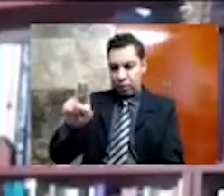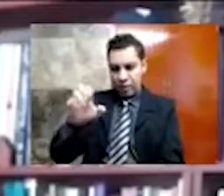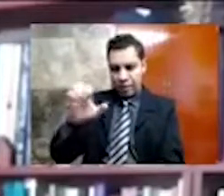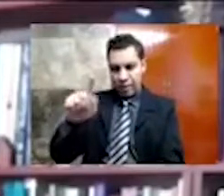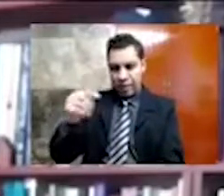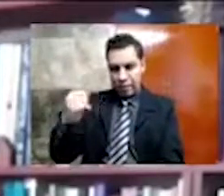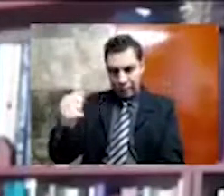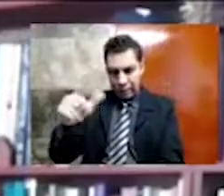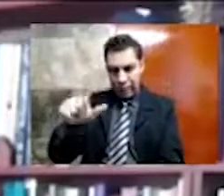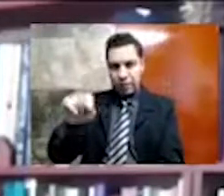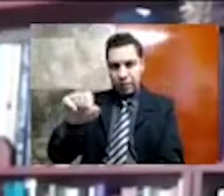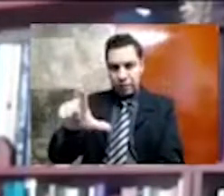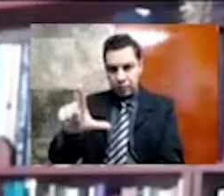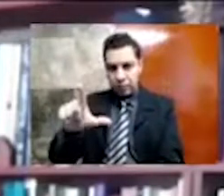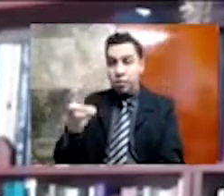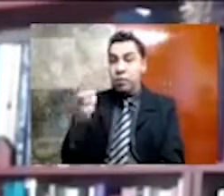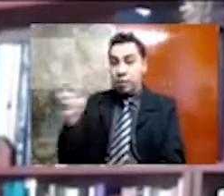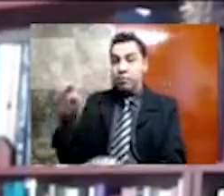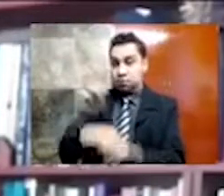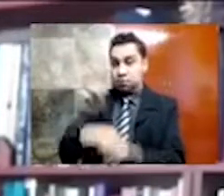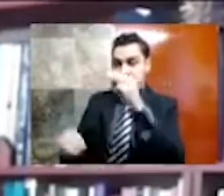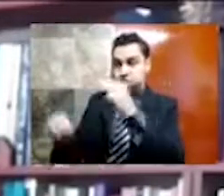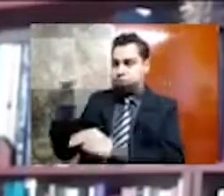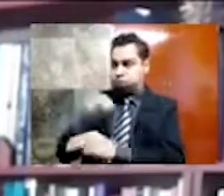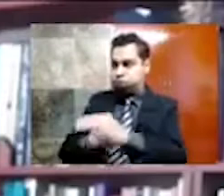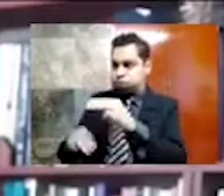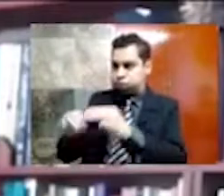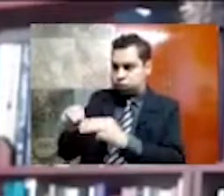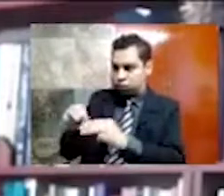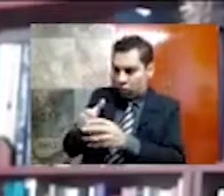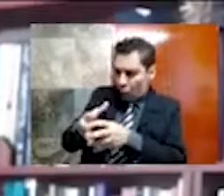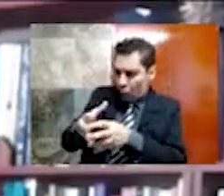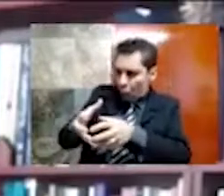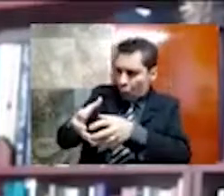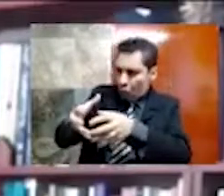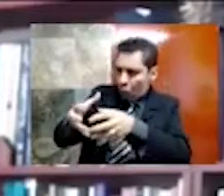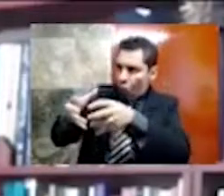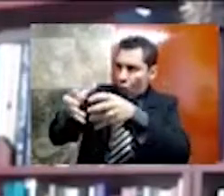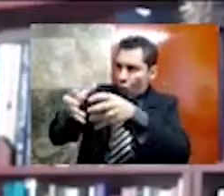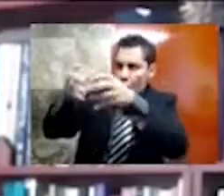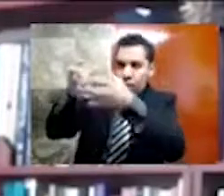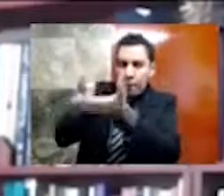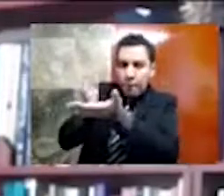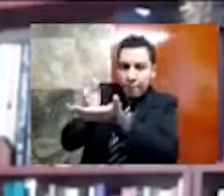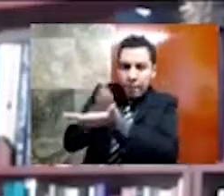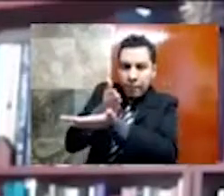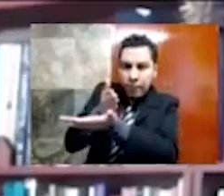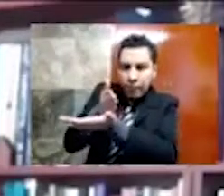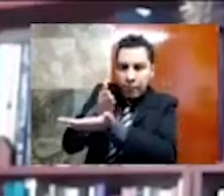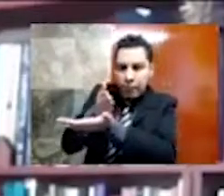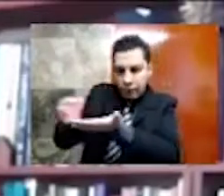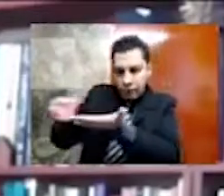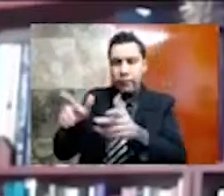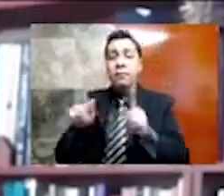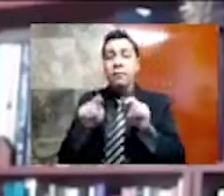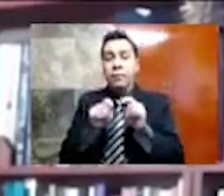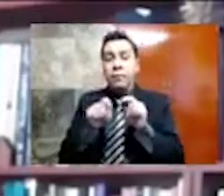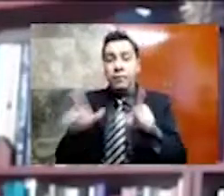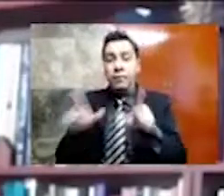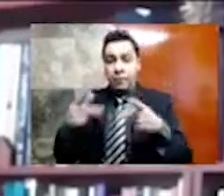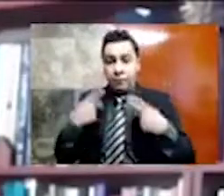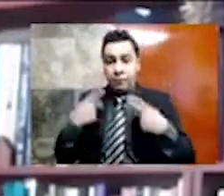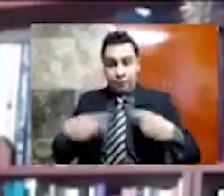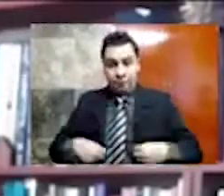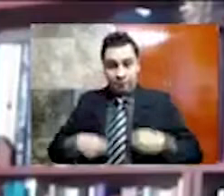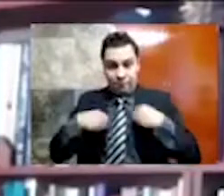que fíjate, eso es importante que lo sepan, porque nadie lo dice. Los tlaxcaltecas en su